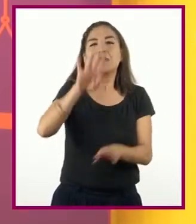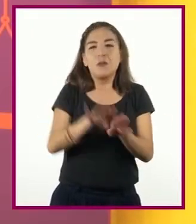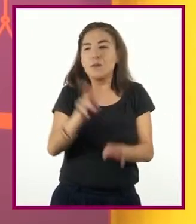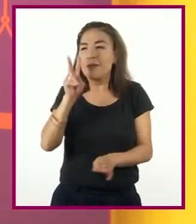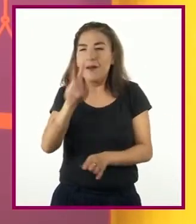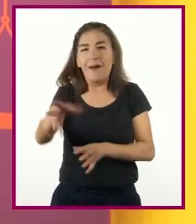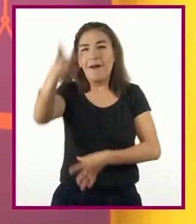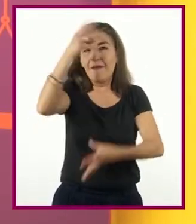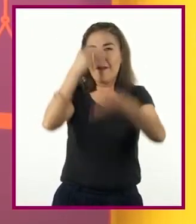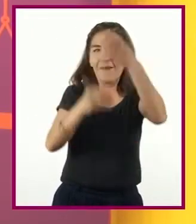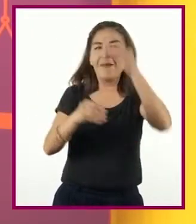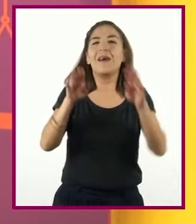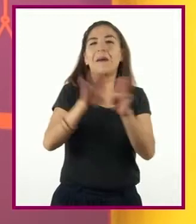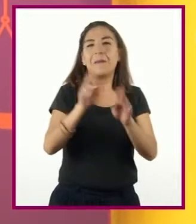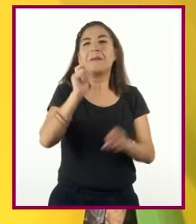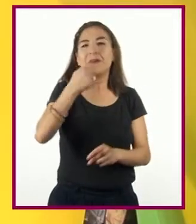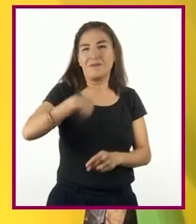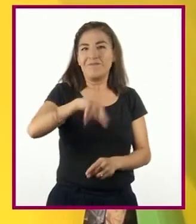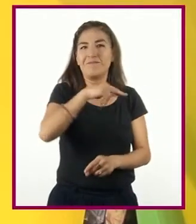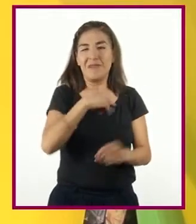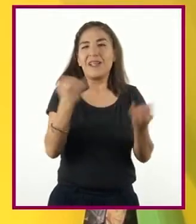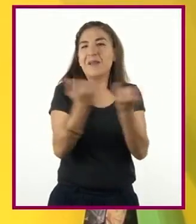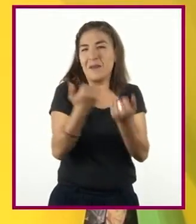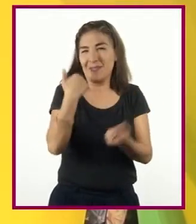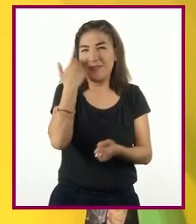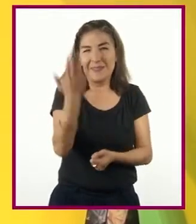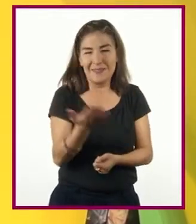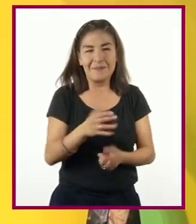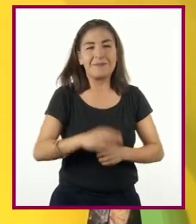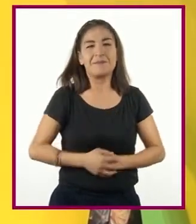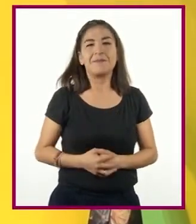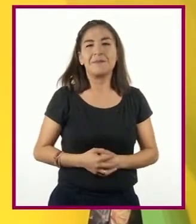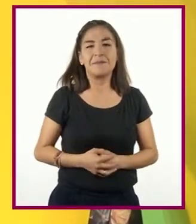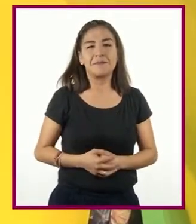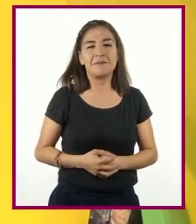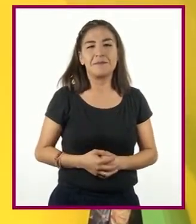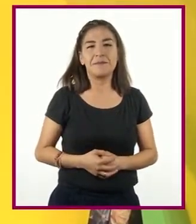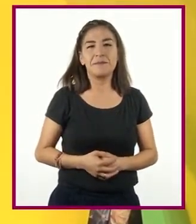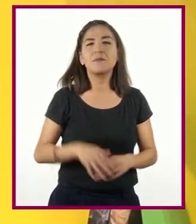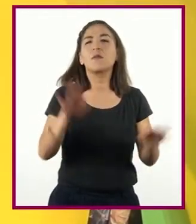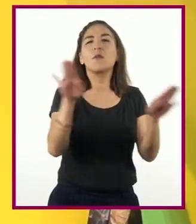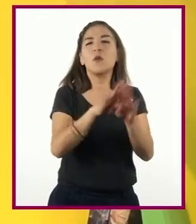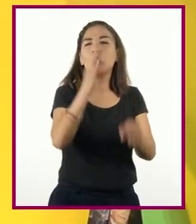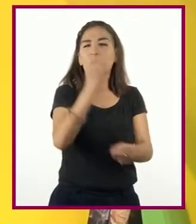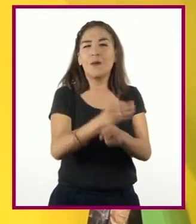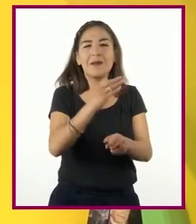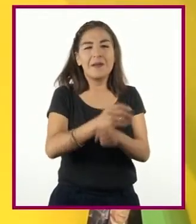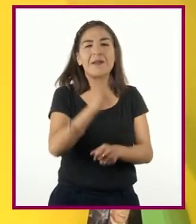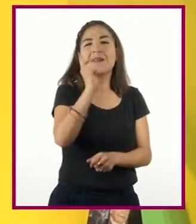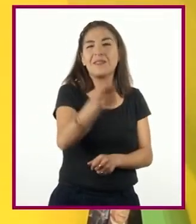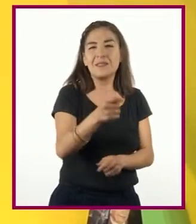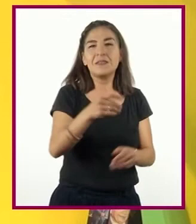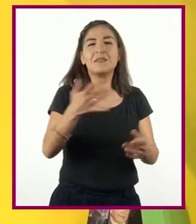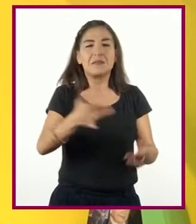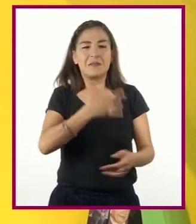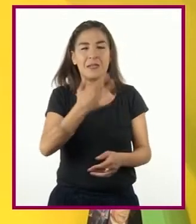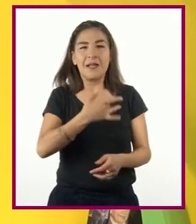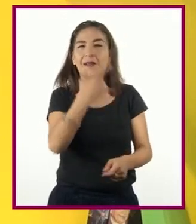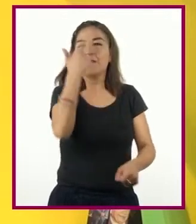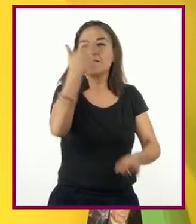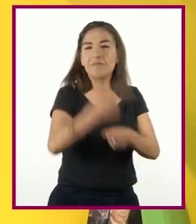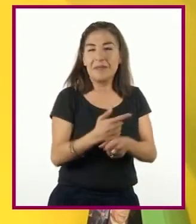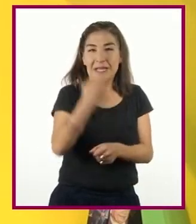en nosotras y nosotros. ¿Qué les parece si, para ir precisando cómo se construye la identidad